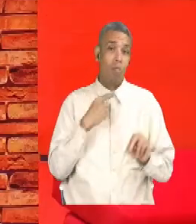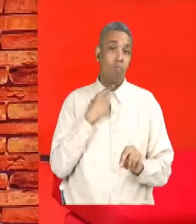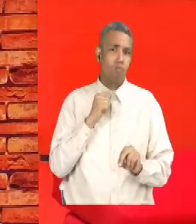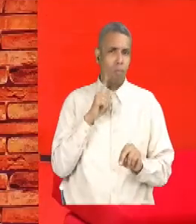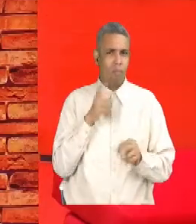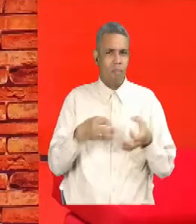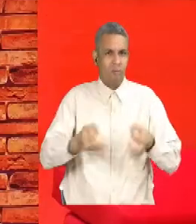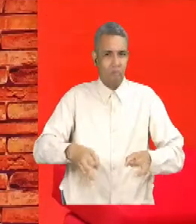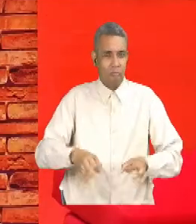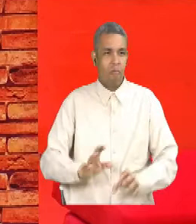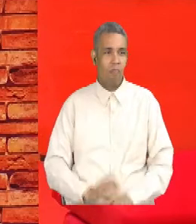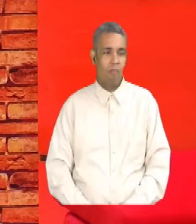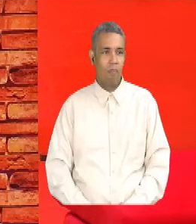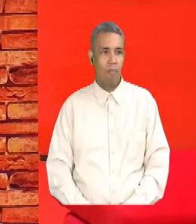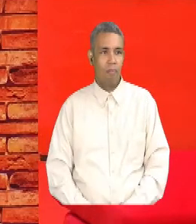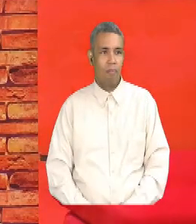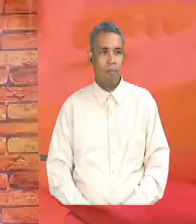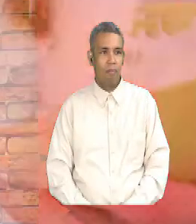sencillo y rápido.